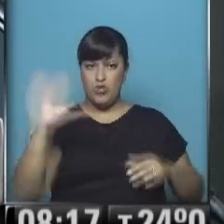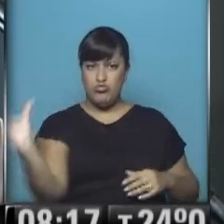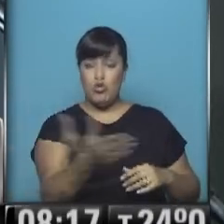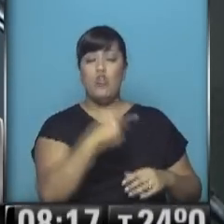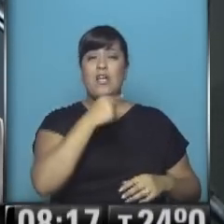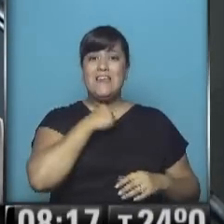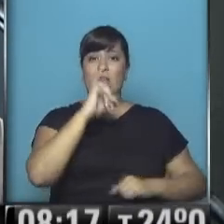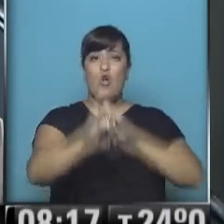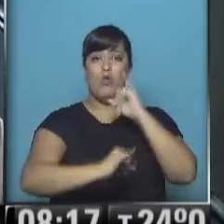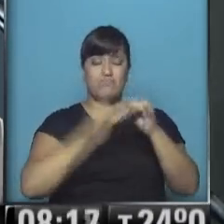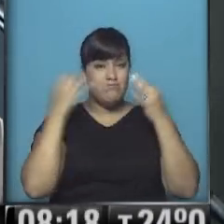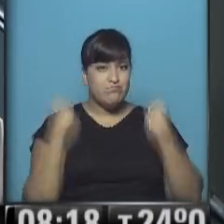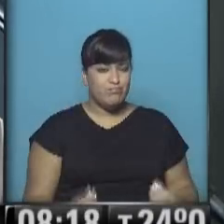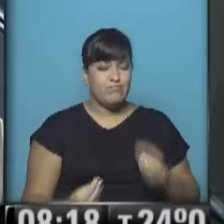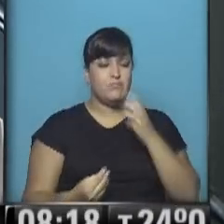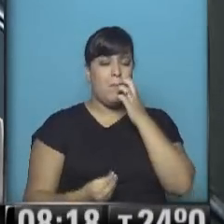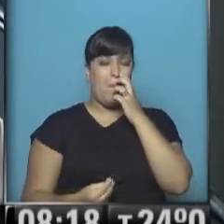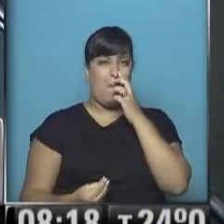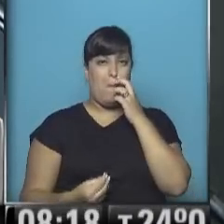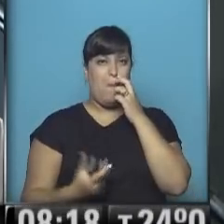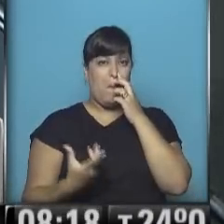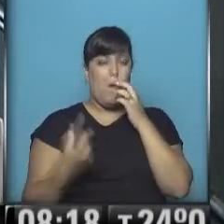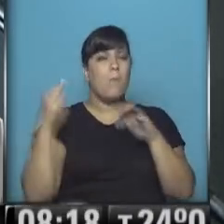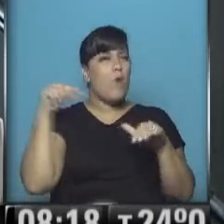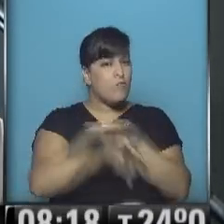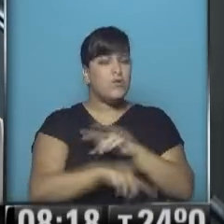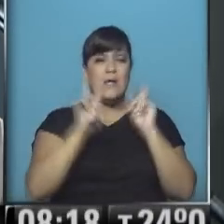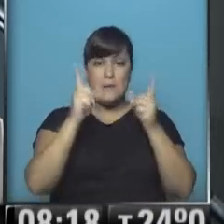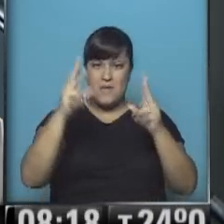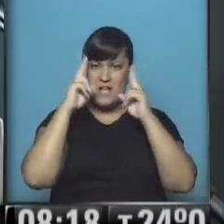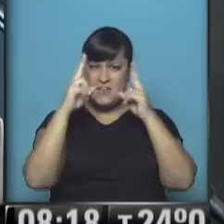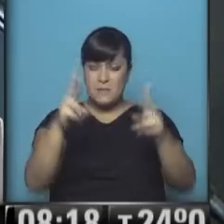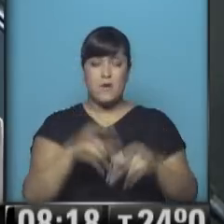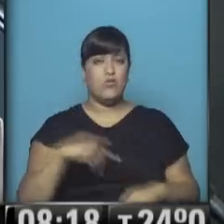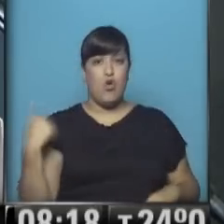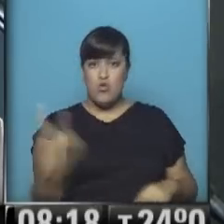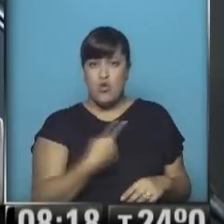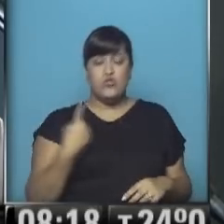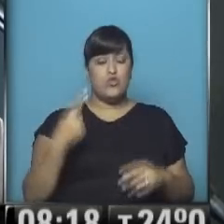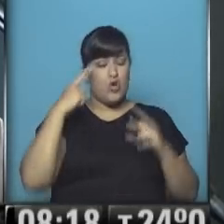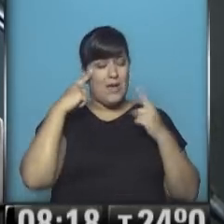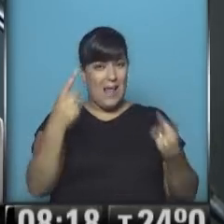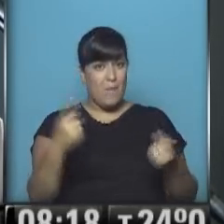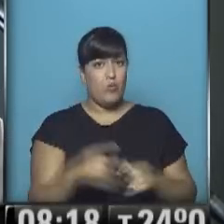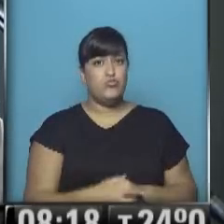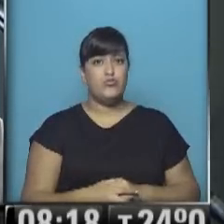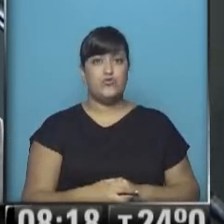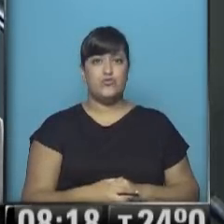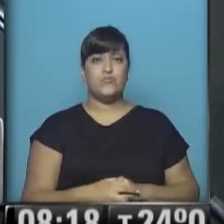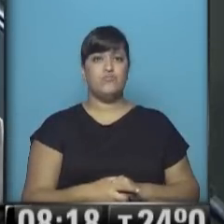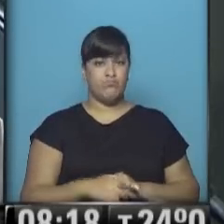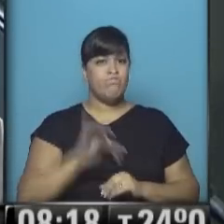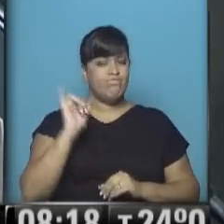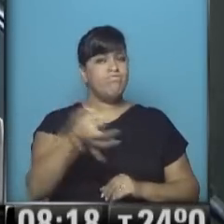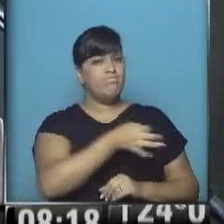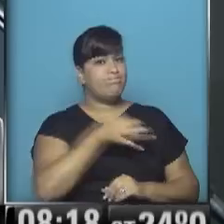este sentido con mucha profundidad y con mucho respeto. Nosotros creemos que es cierto